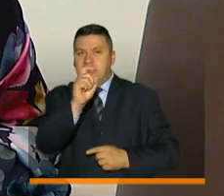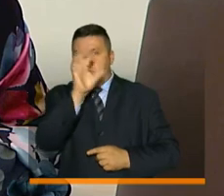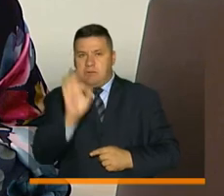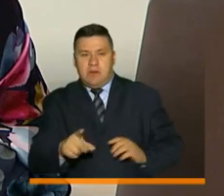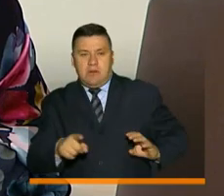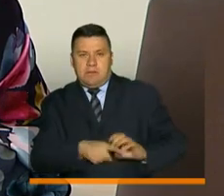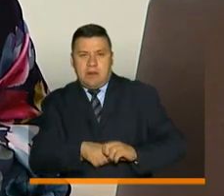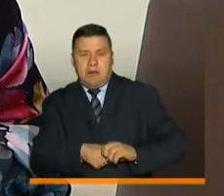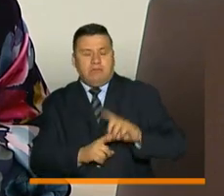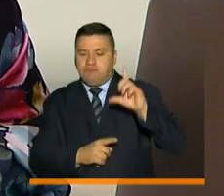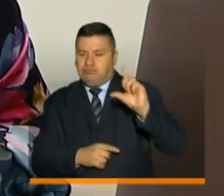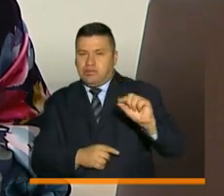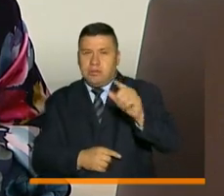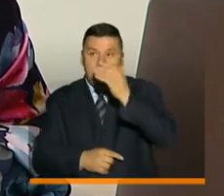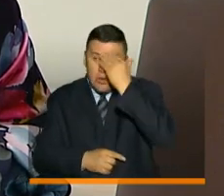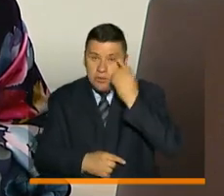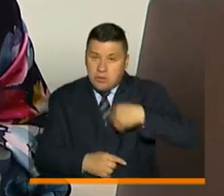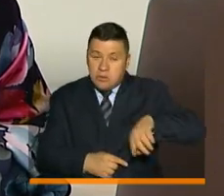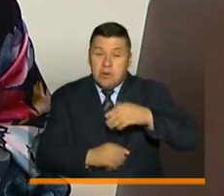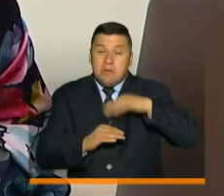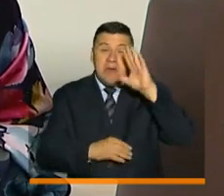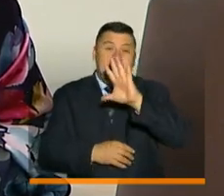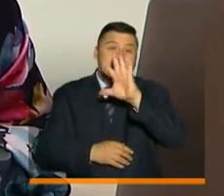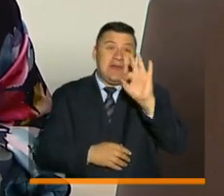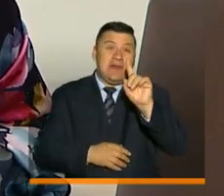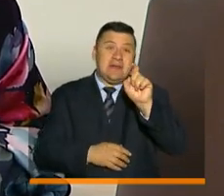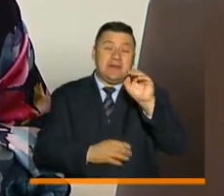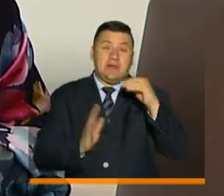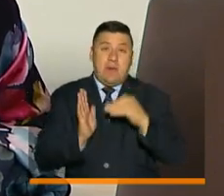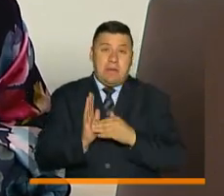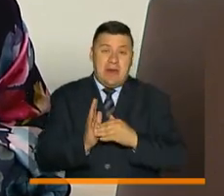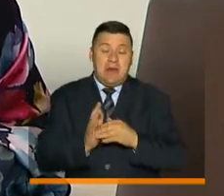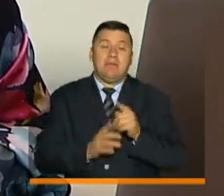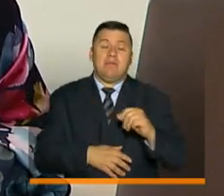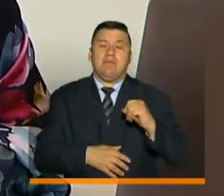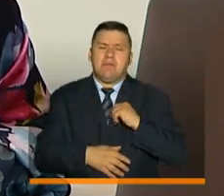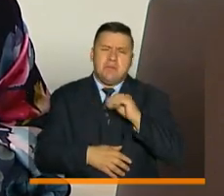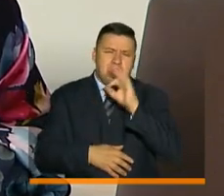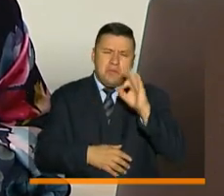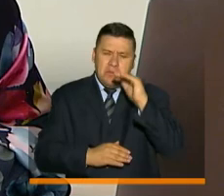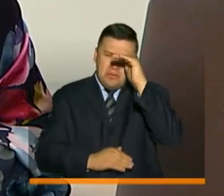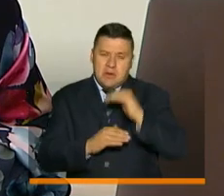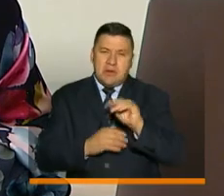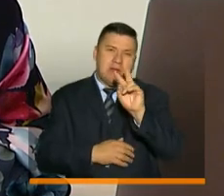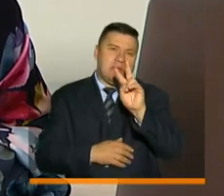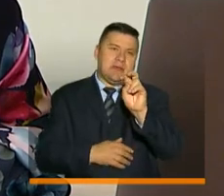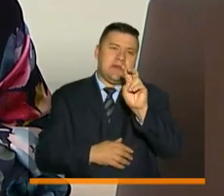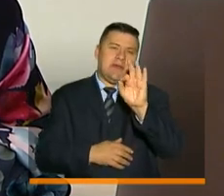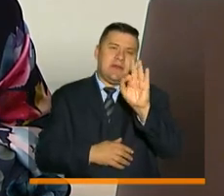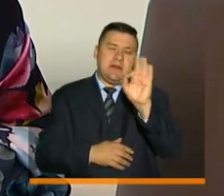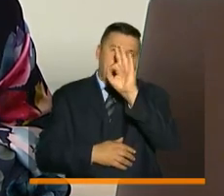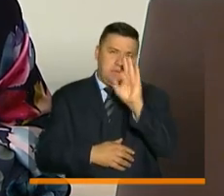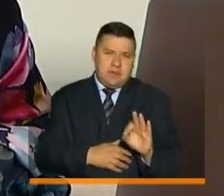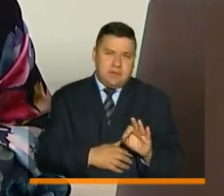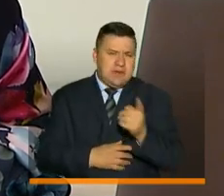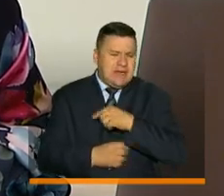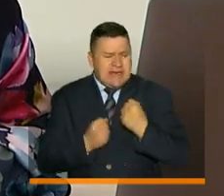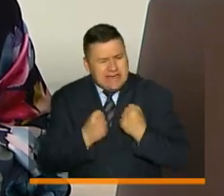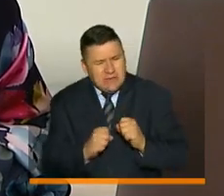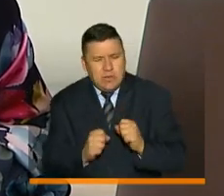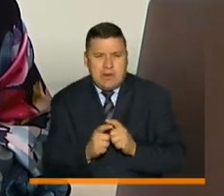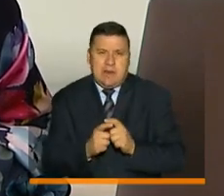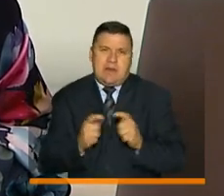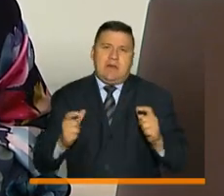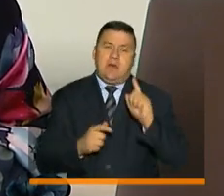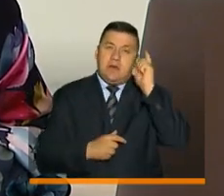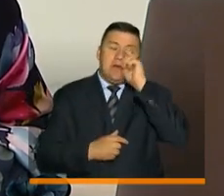100% del costo de su matrícula. Y no olvidemos que los más de 569,000 tendrán en promedio una reducción del 73%, con un esfuerzo muy